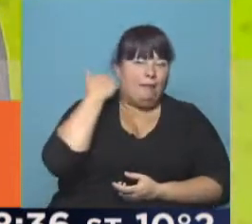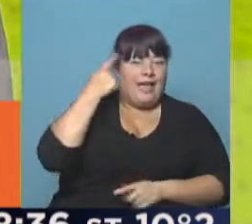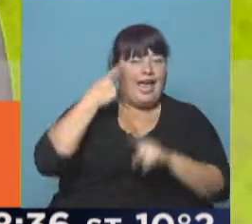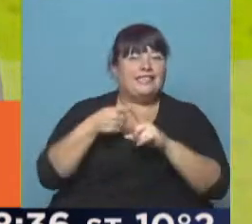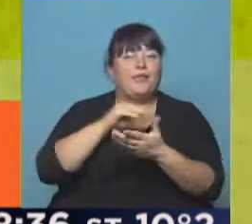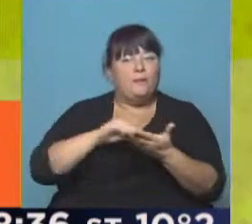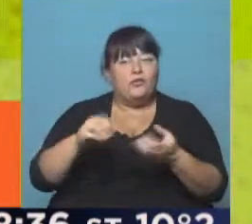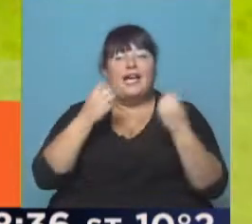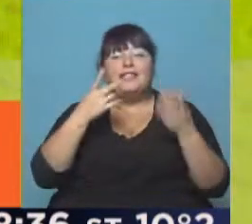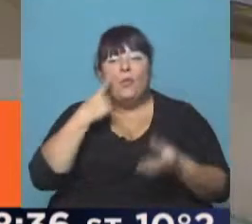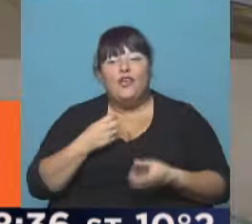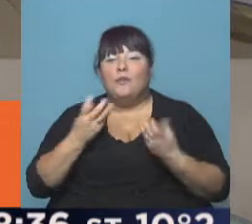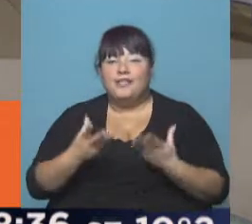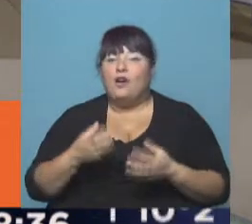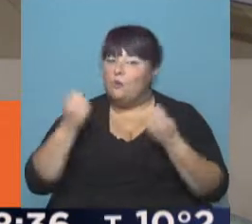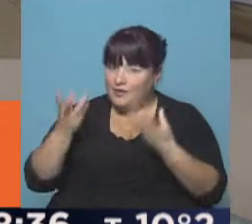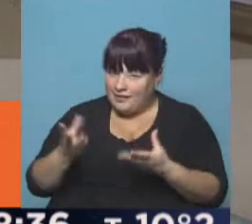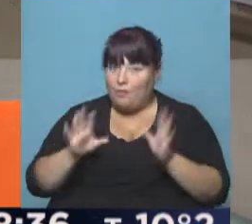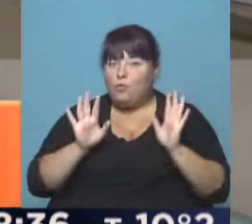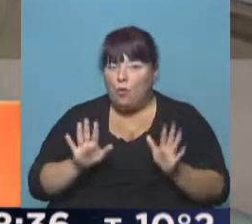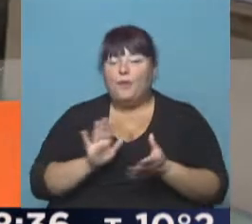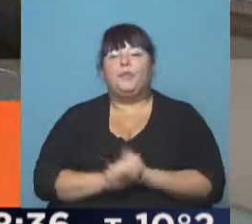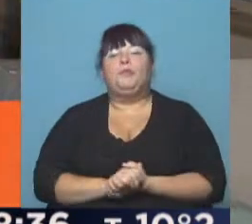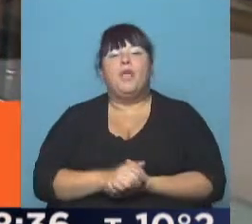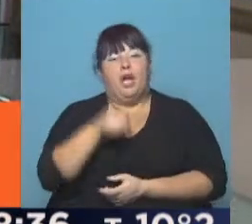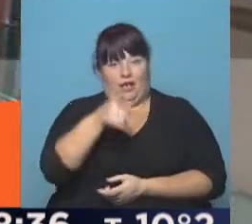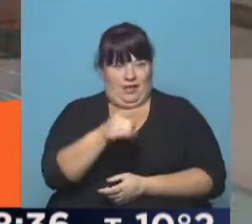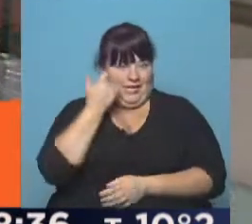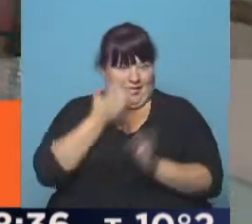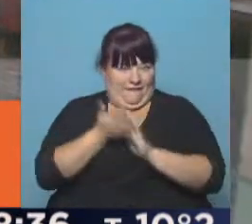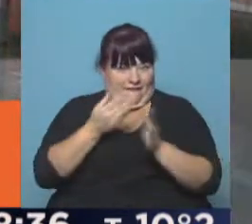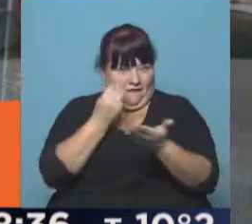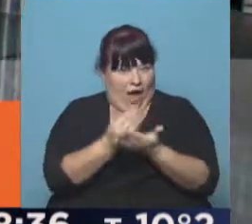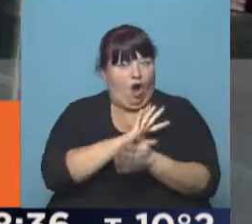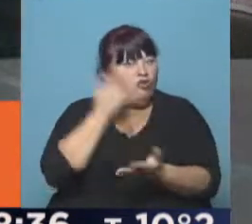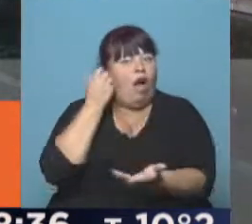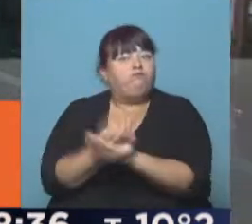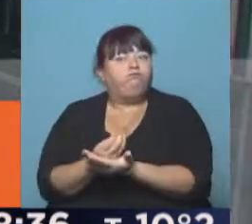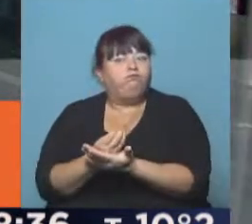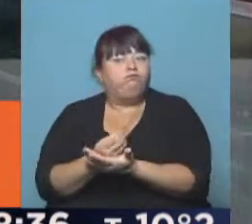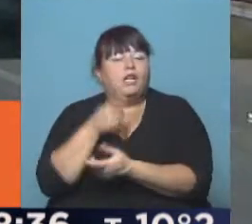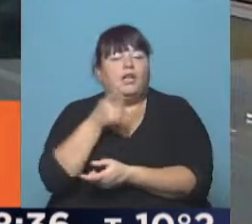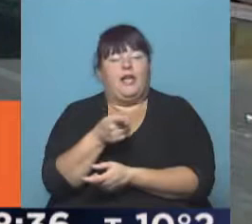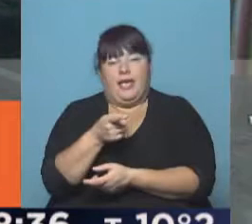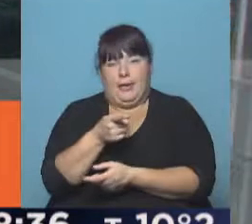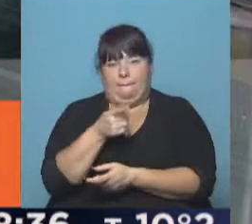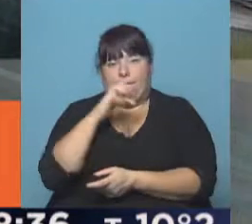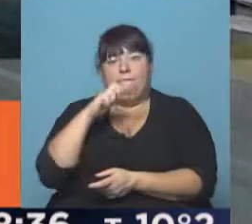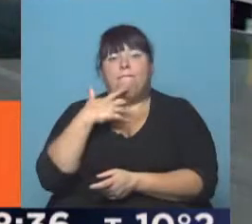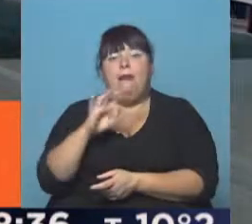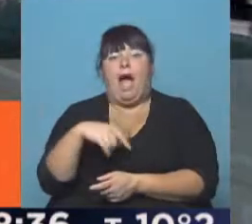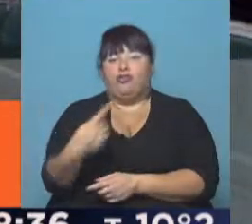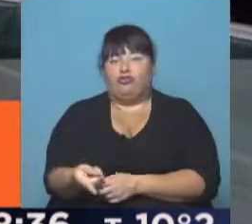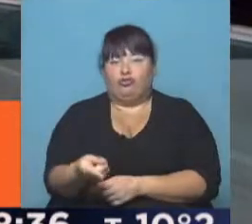diputado nacional y buen día bueno usted ya es precandidato o candidato en las primarias